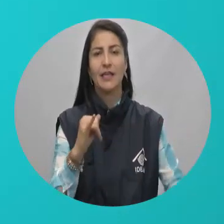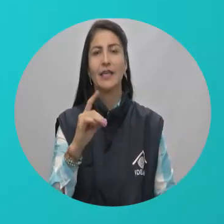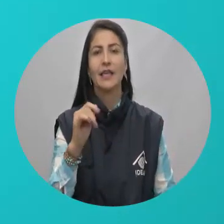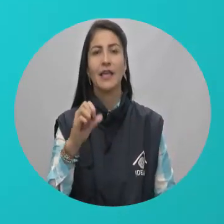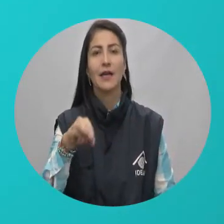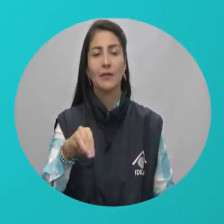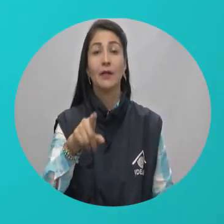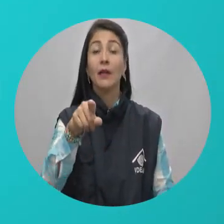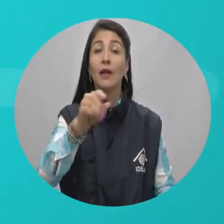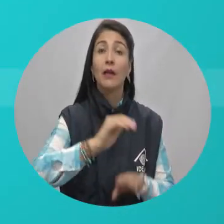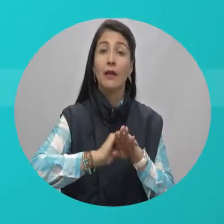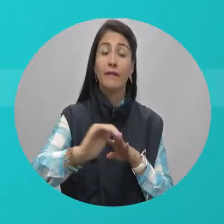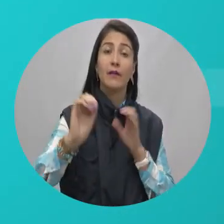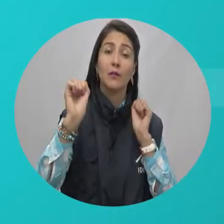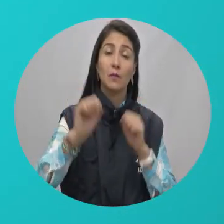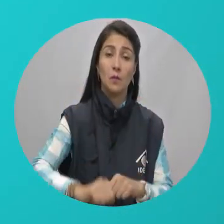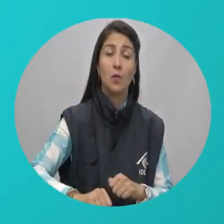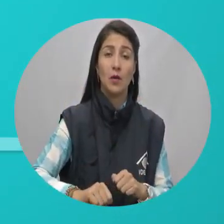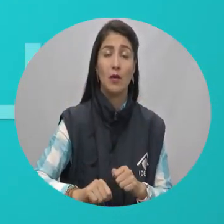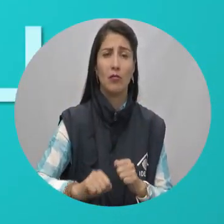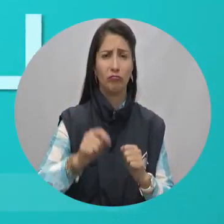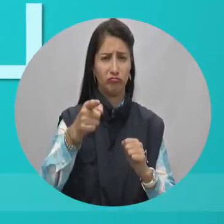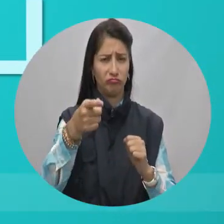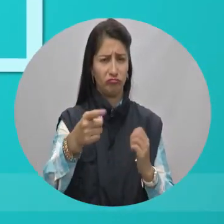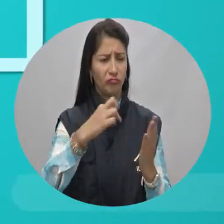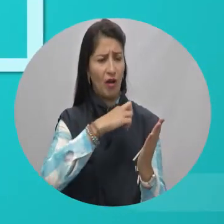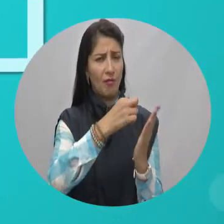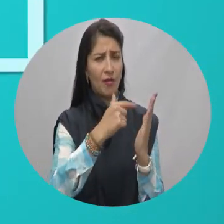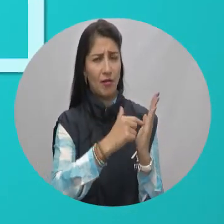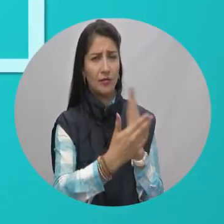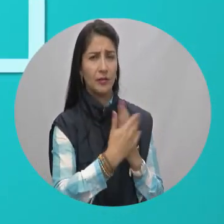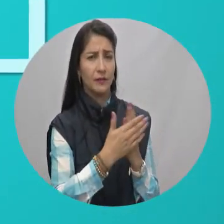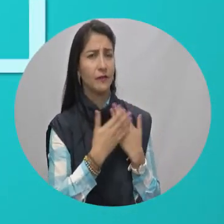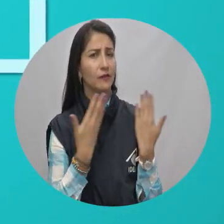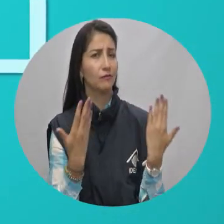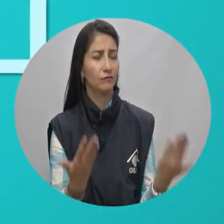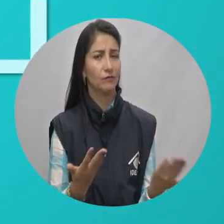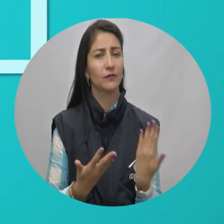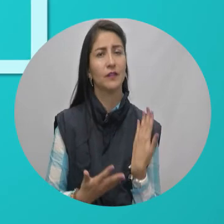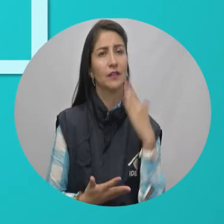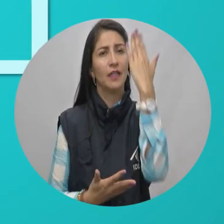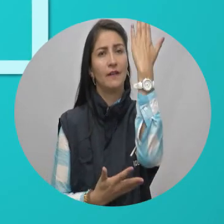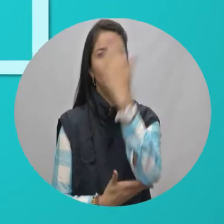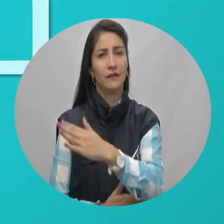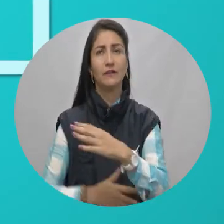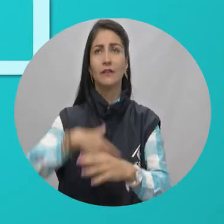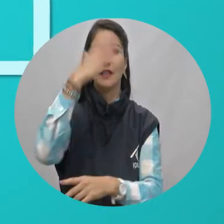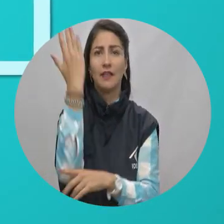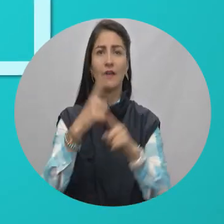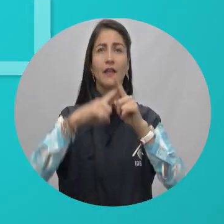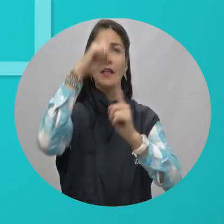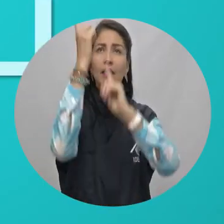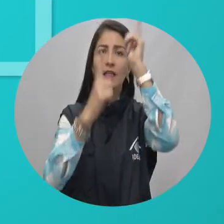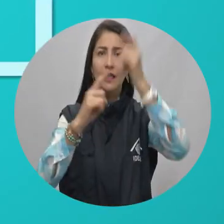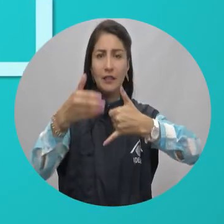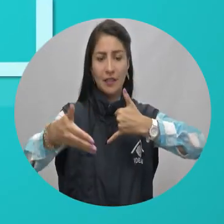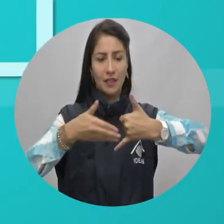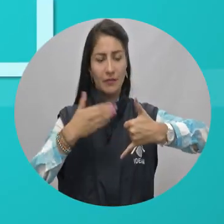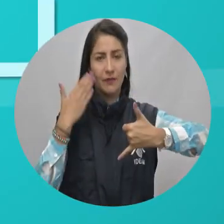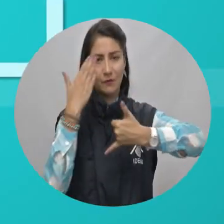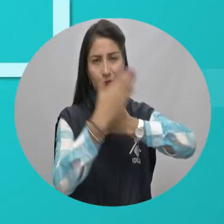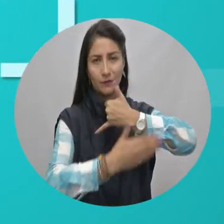www.idean.gov.co. Te invitamos a consultar la aplicación Mi Pronóstico del IDEAM, ahora con información sobre deforestación,